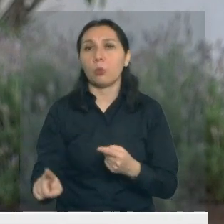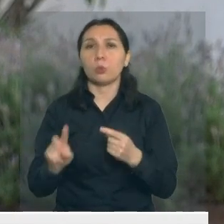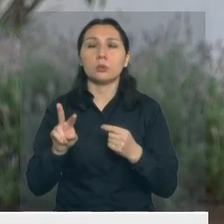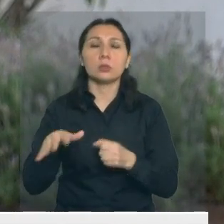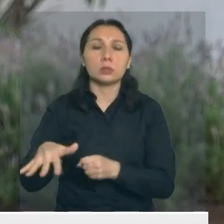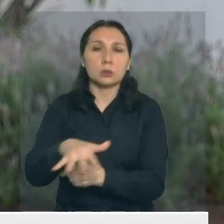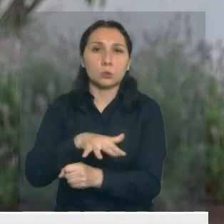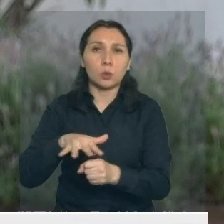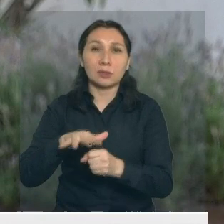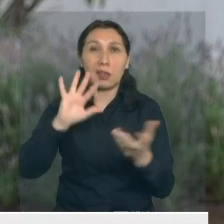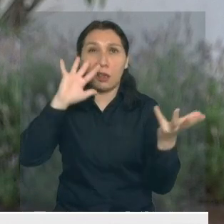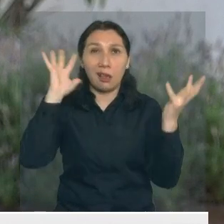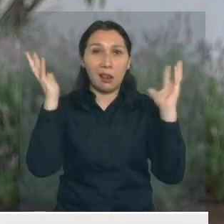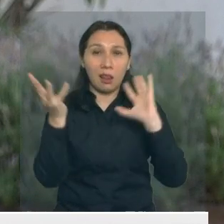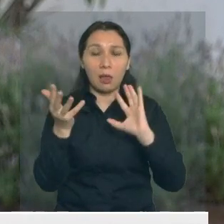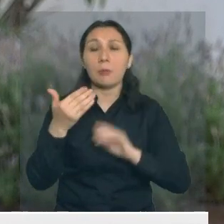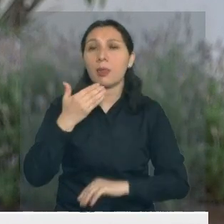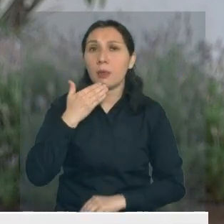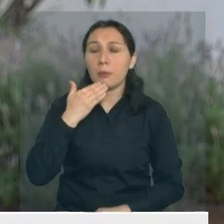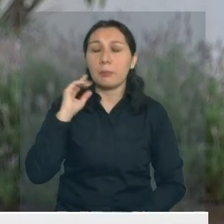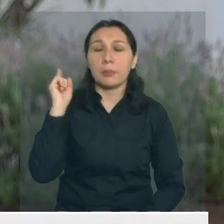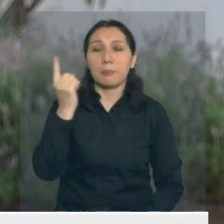la situación climática.